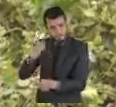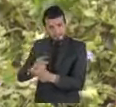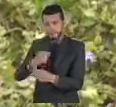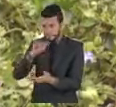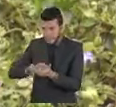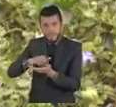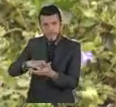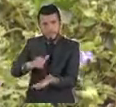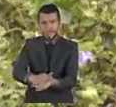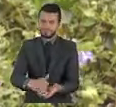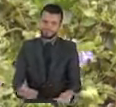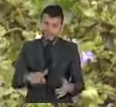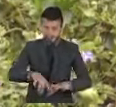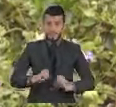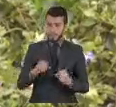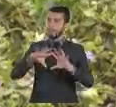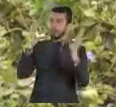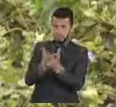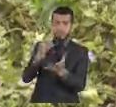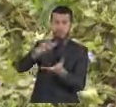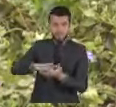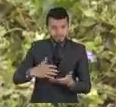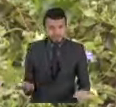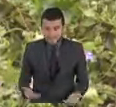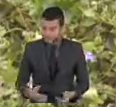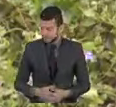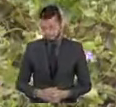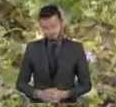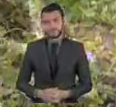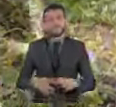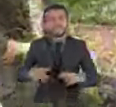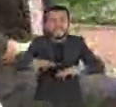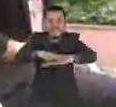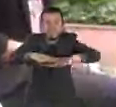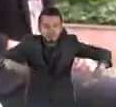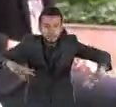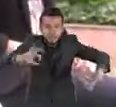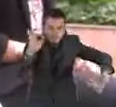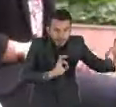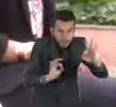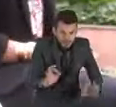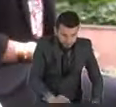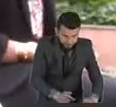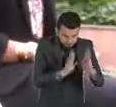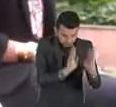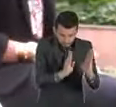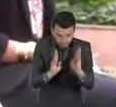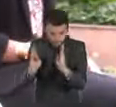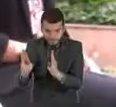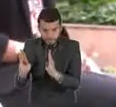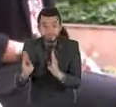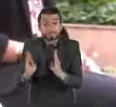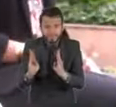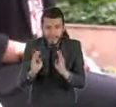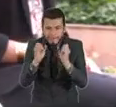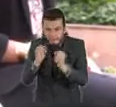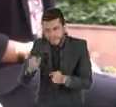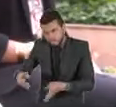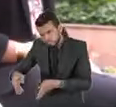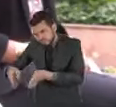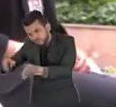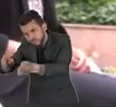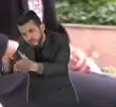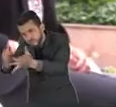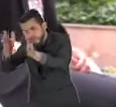planeta. Bogotá va a proponer una nueva grilla en su POT. Una grilla que se conforme por corredores verdes y